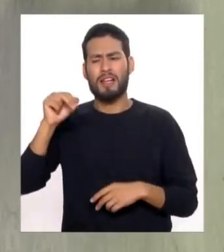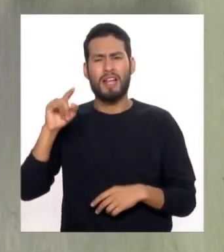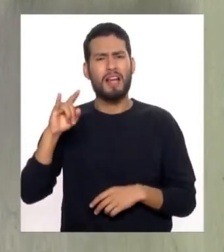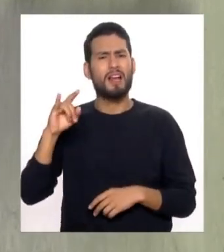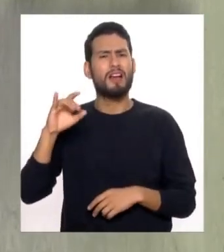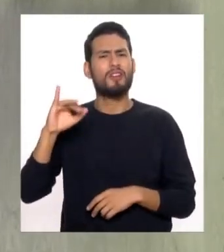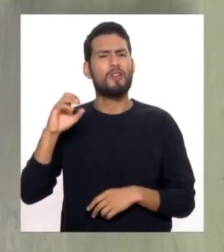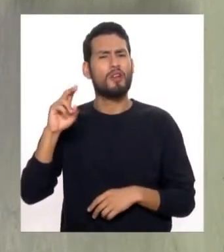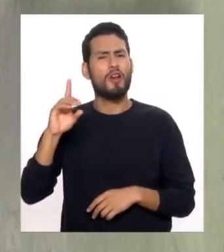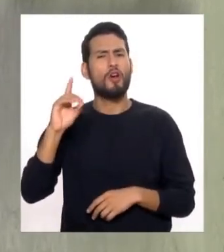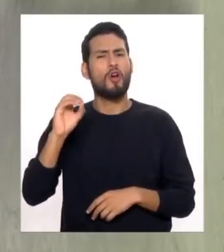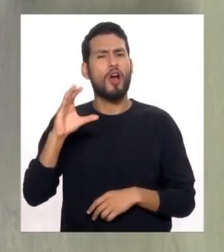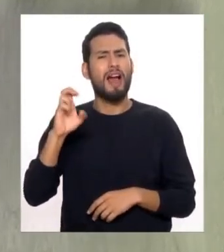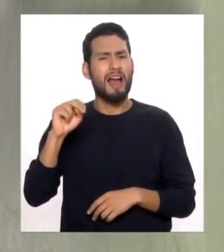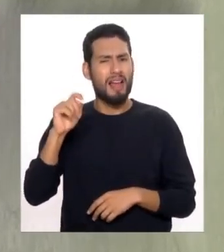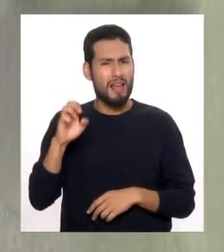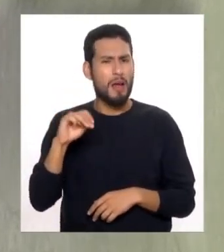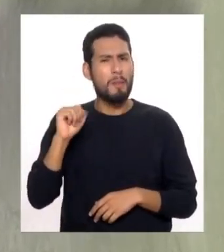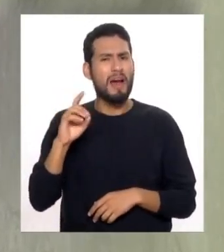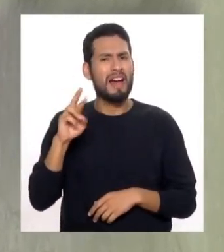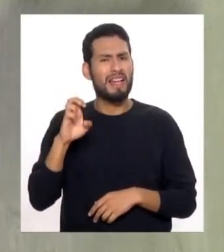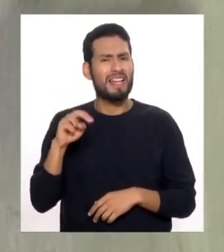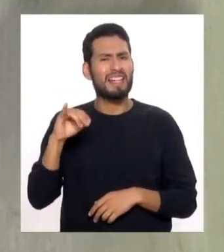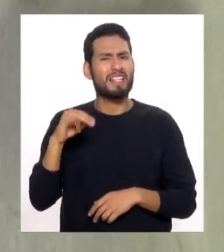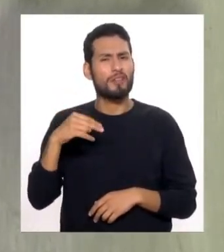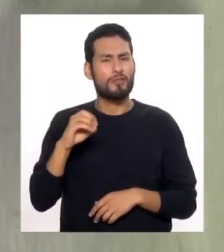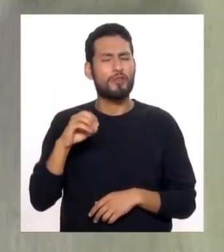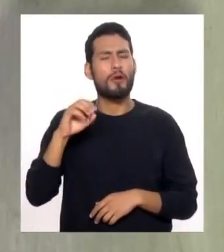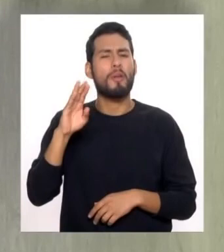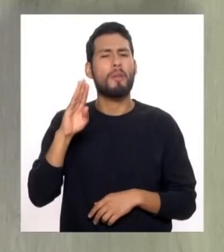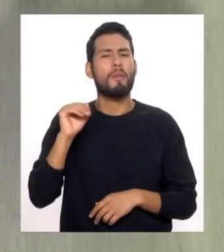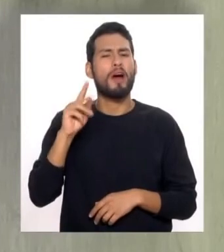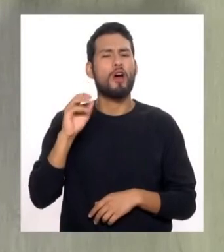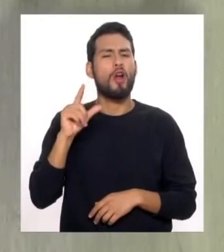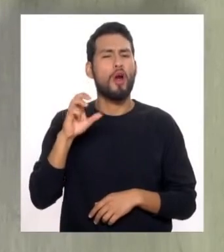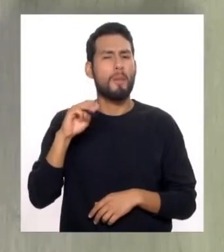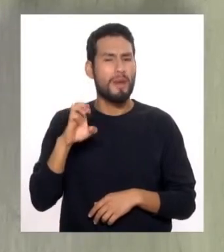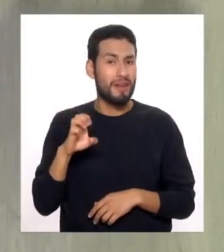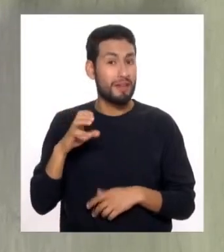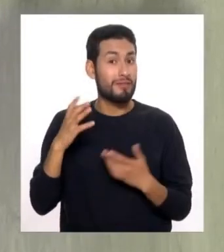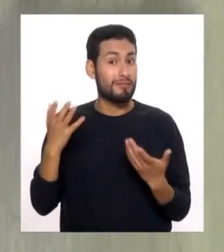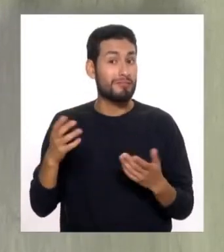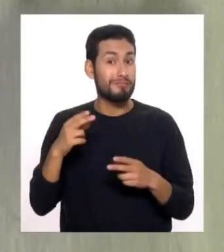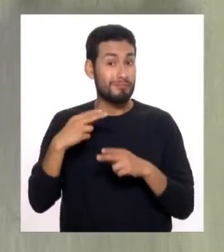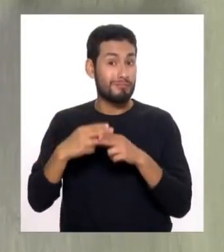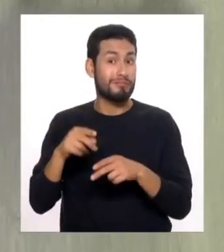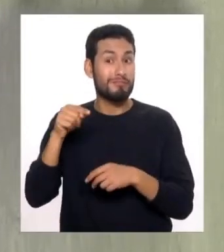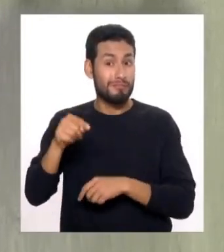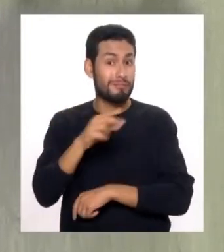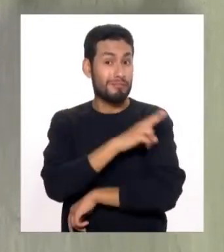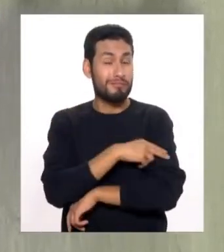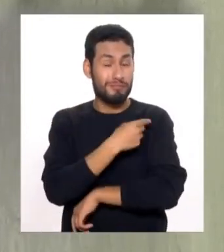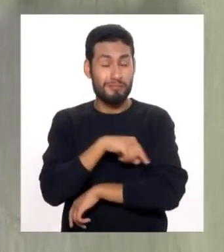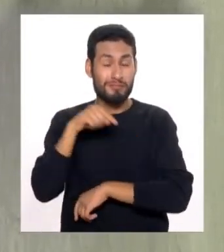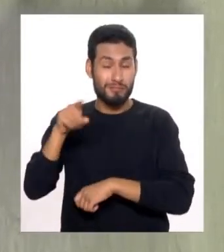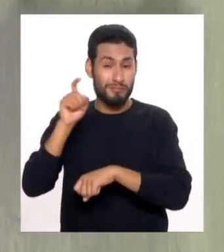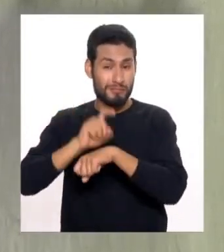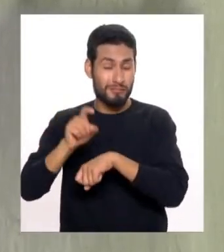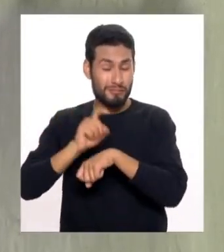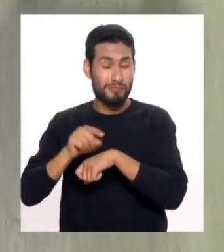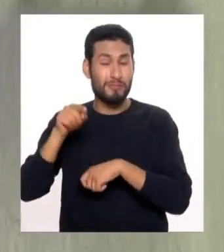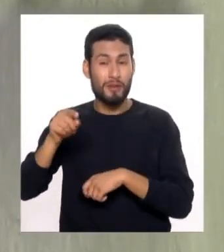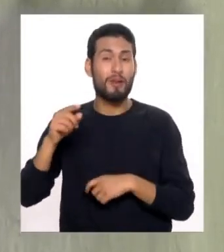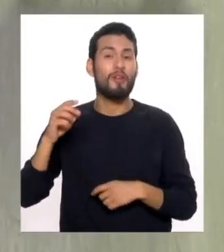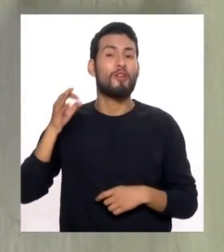Nacional Docente Madre Niño San Bartolomé. Eso quiere decir en realidad que aquí también se forman